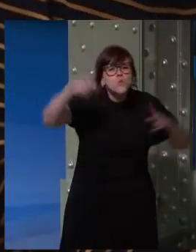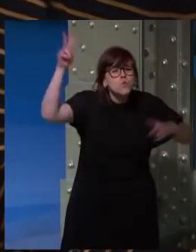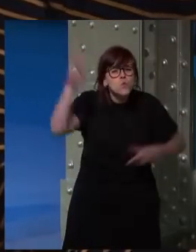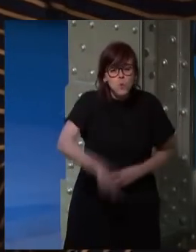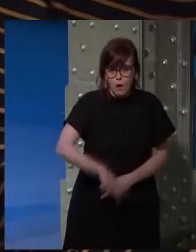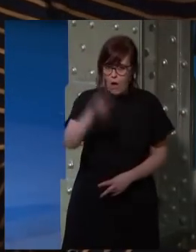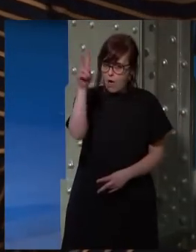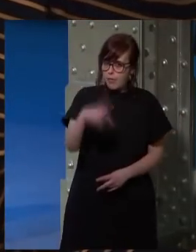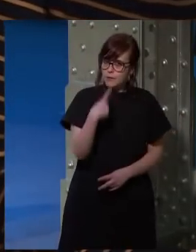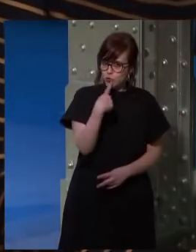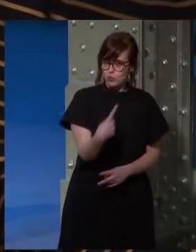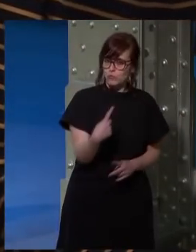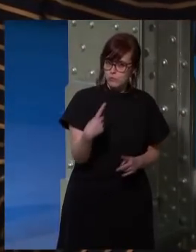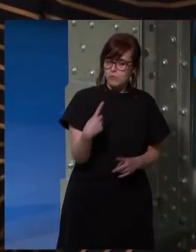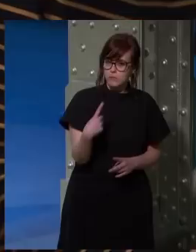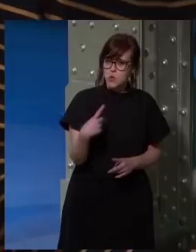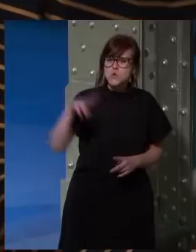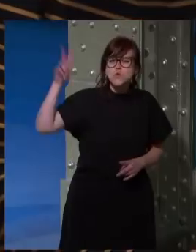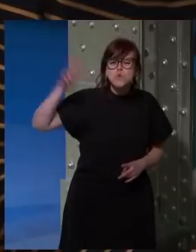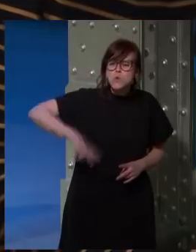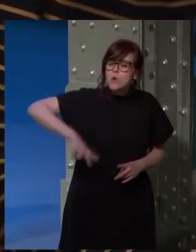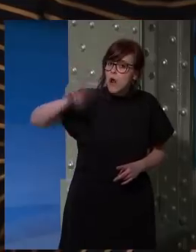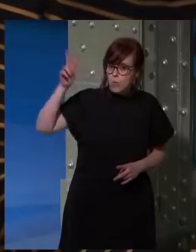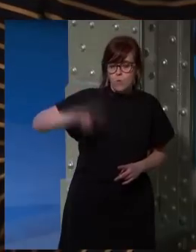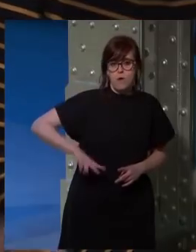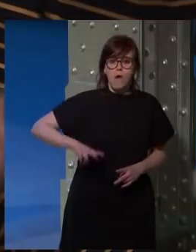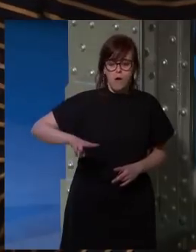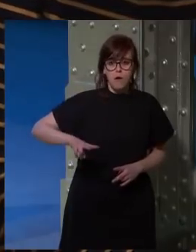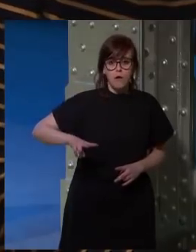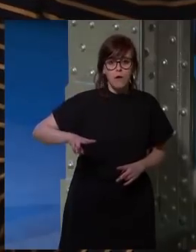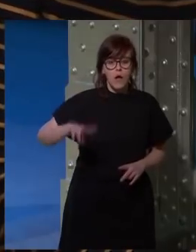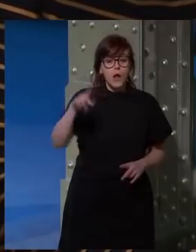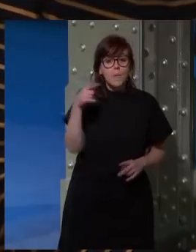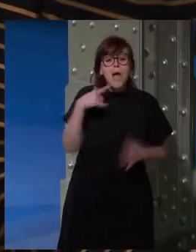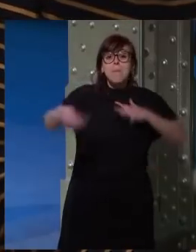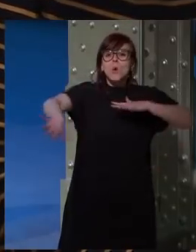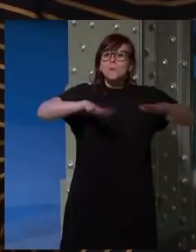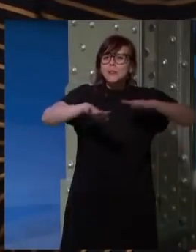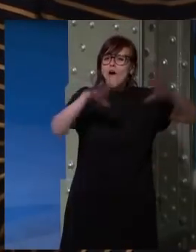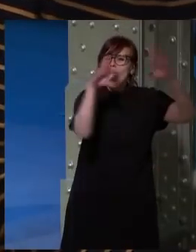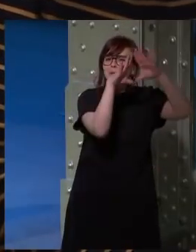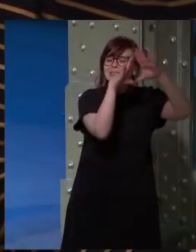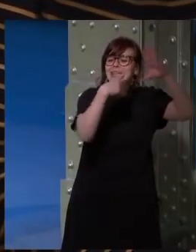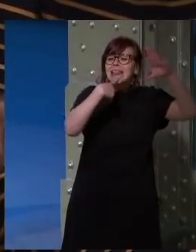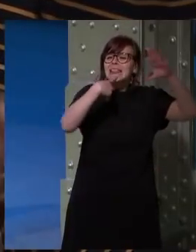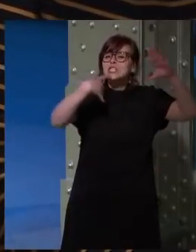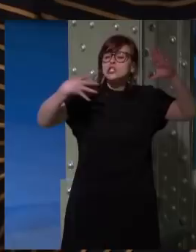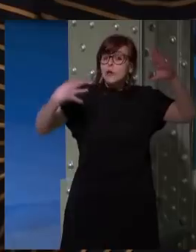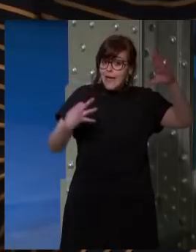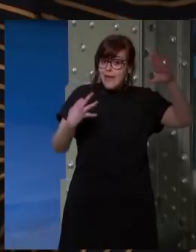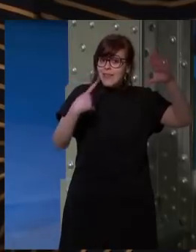Nunca ha dicho eso. Nunca lo ha dicho. Lo que ha dicho el movimiento feminista, lo que